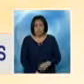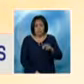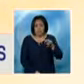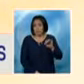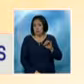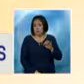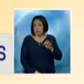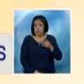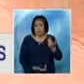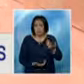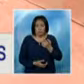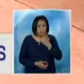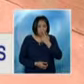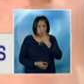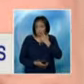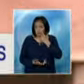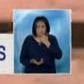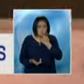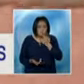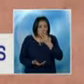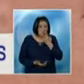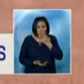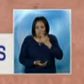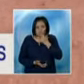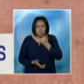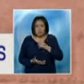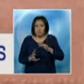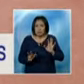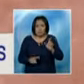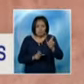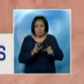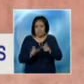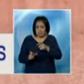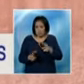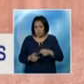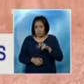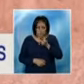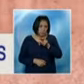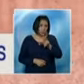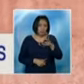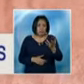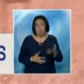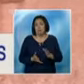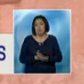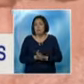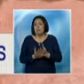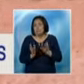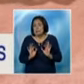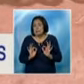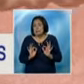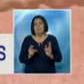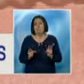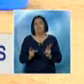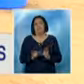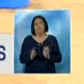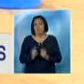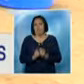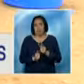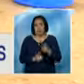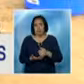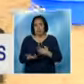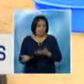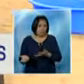Narices húmedas que anhelan olfatear a aquella persona que vea en ellos el compañero perfecto y que se anime